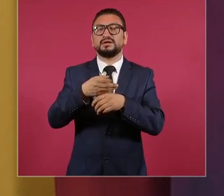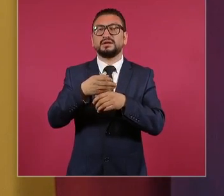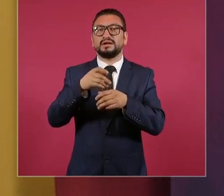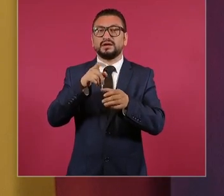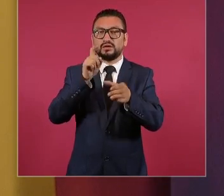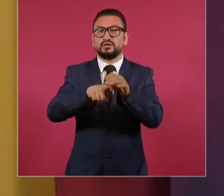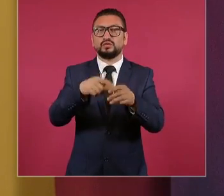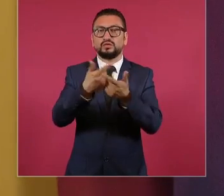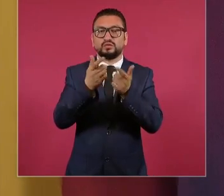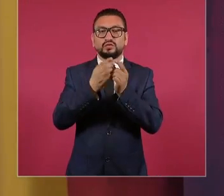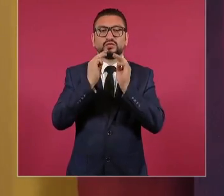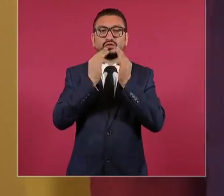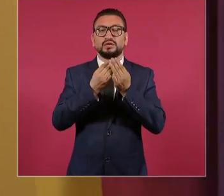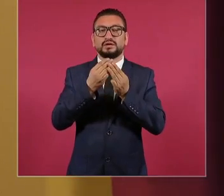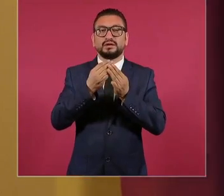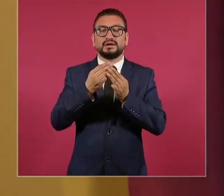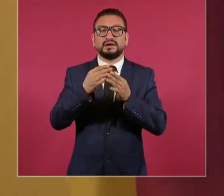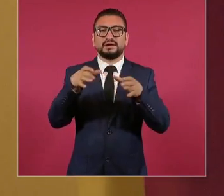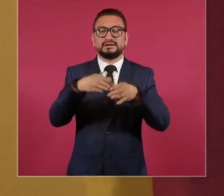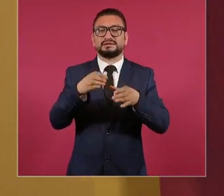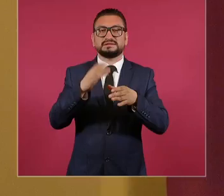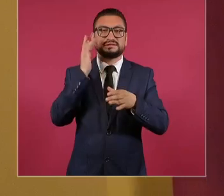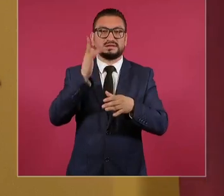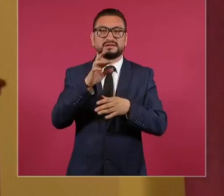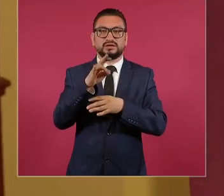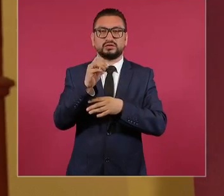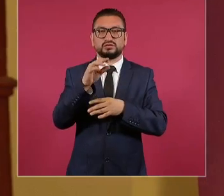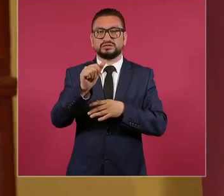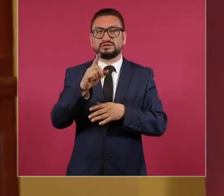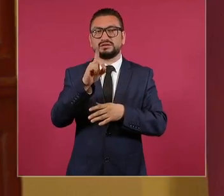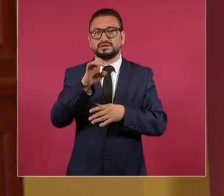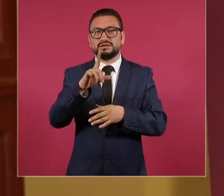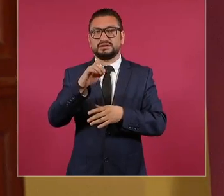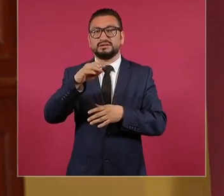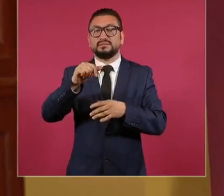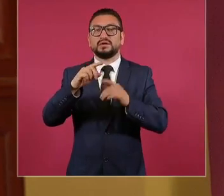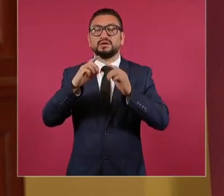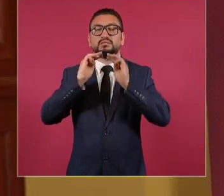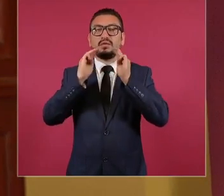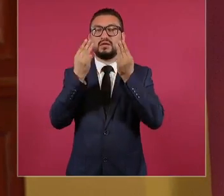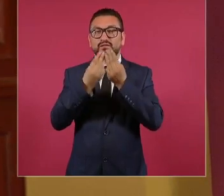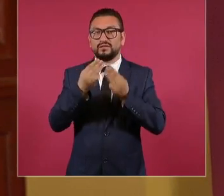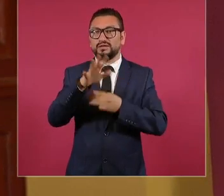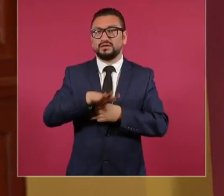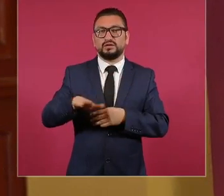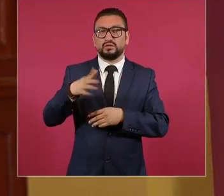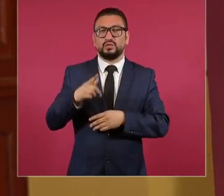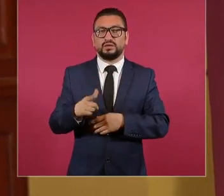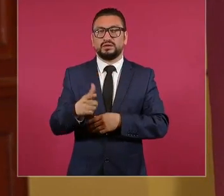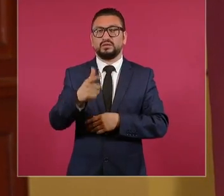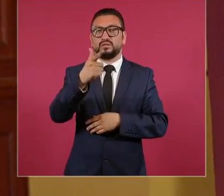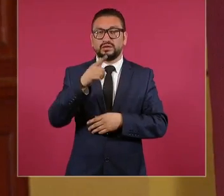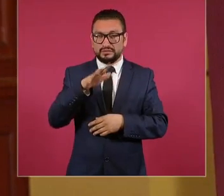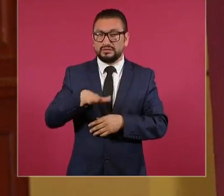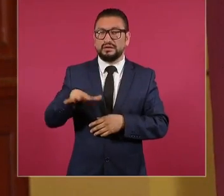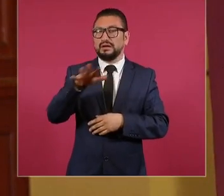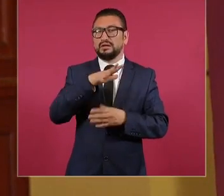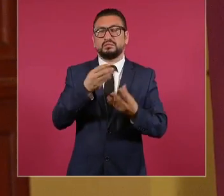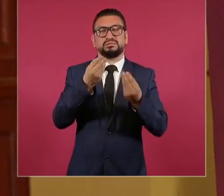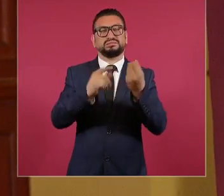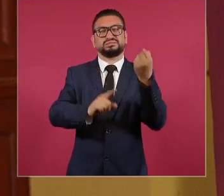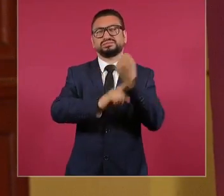cártel de Santa Rosa de Lima, este cártel que opera en Guanajuato, donde hay tanta